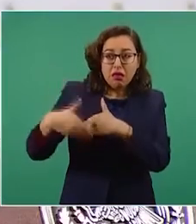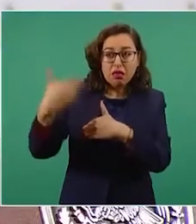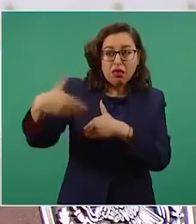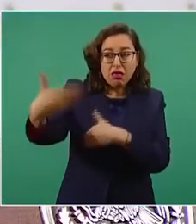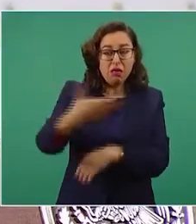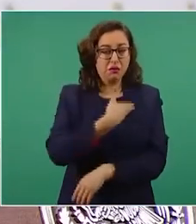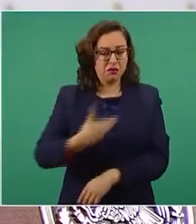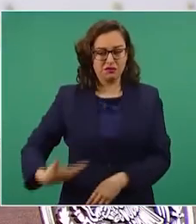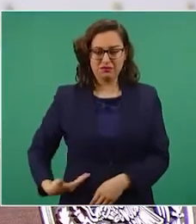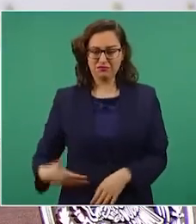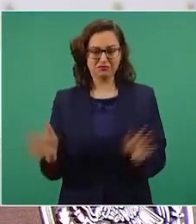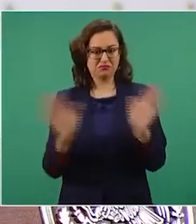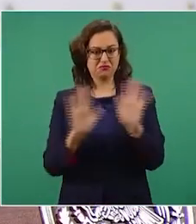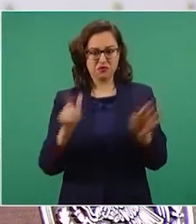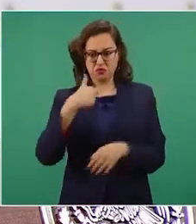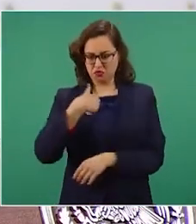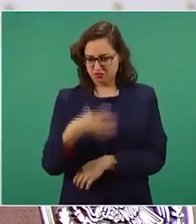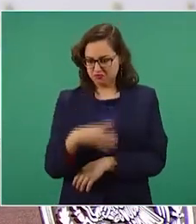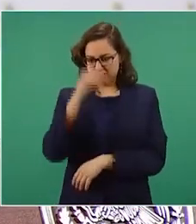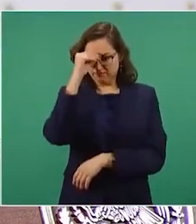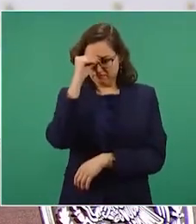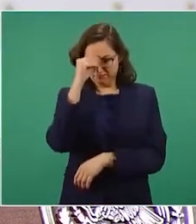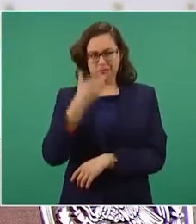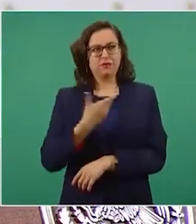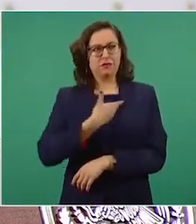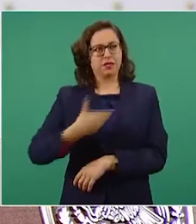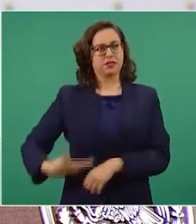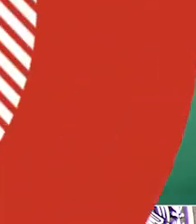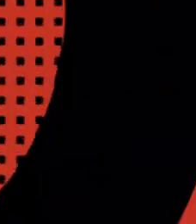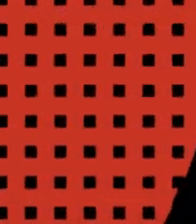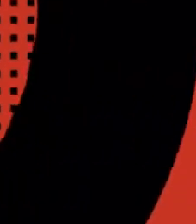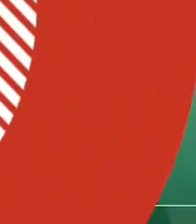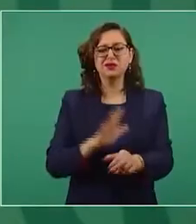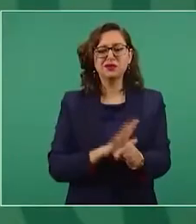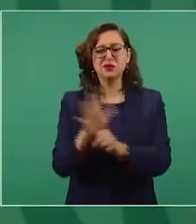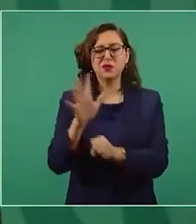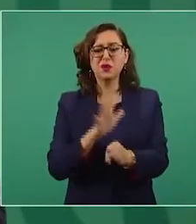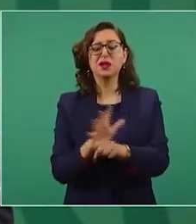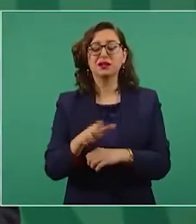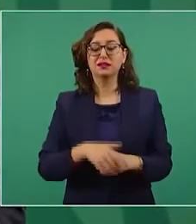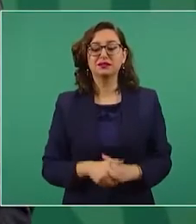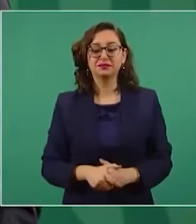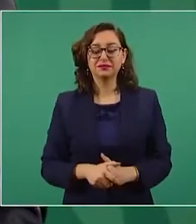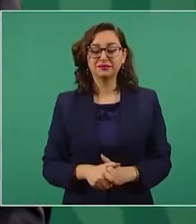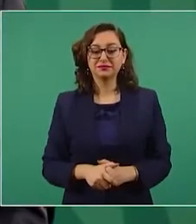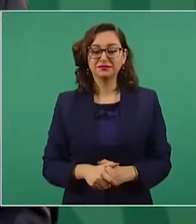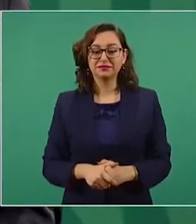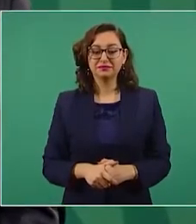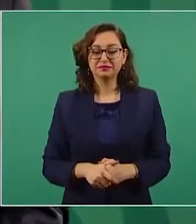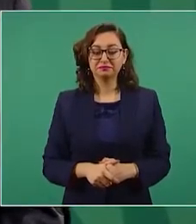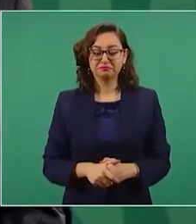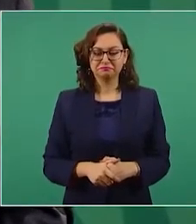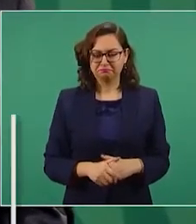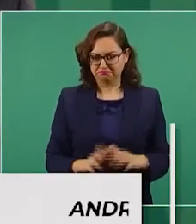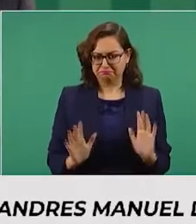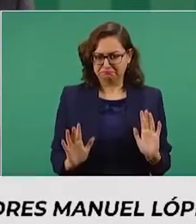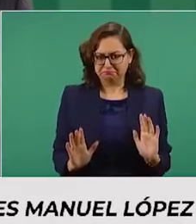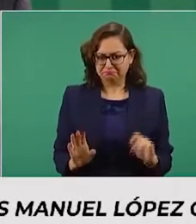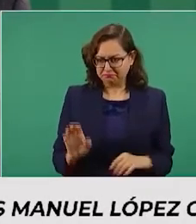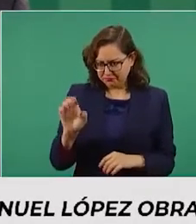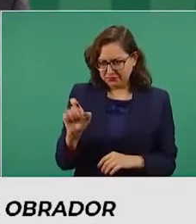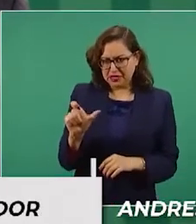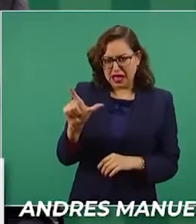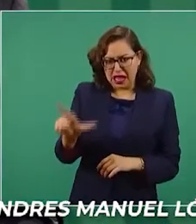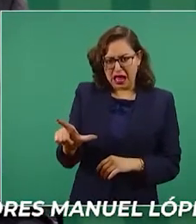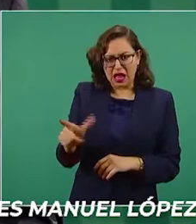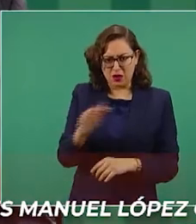Ya hasta el 24 y me jubilo. Pues es muy sencillo que aclare, que diga